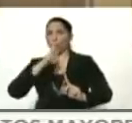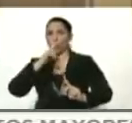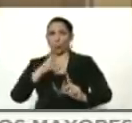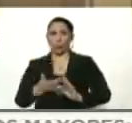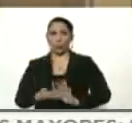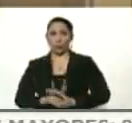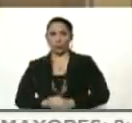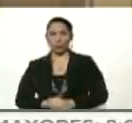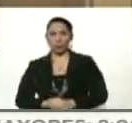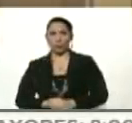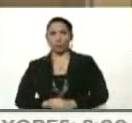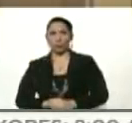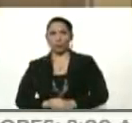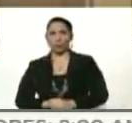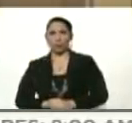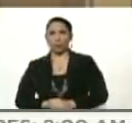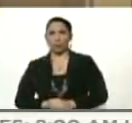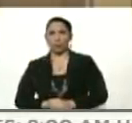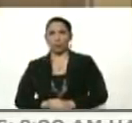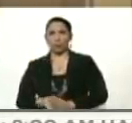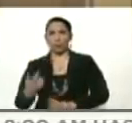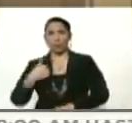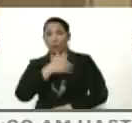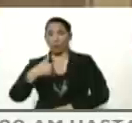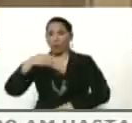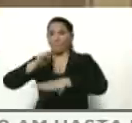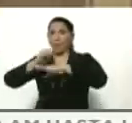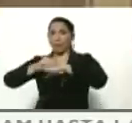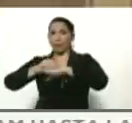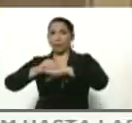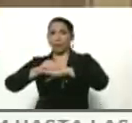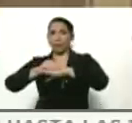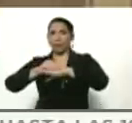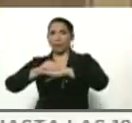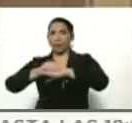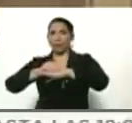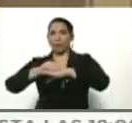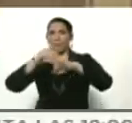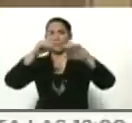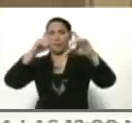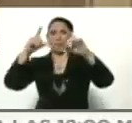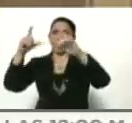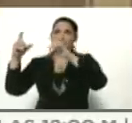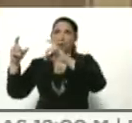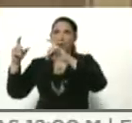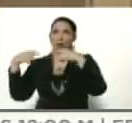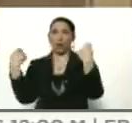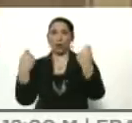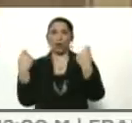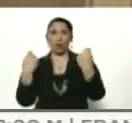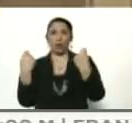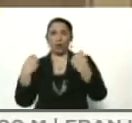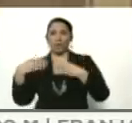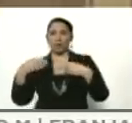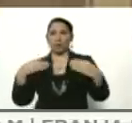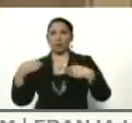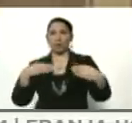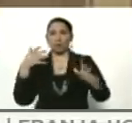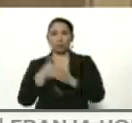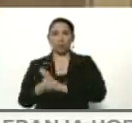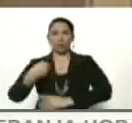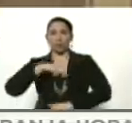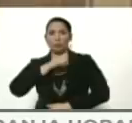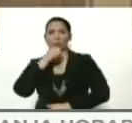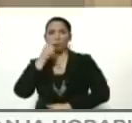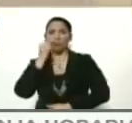cualitativos importantes. Yo quería pedir imágenes de lo que fue la jornada de flexibilización de nuestros